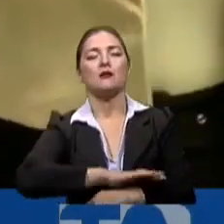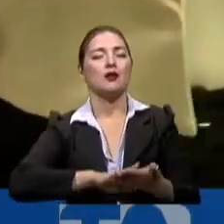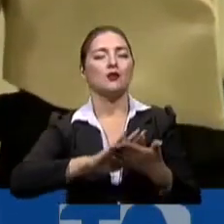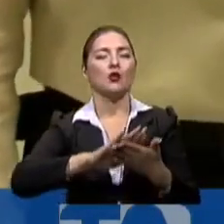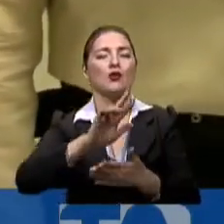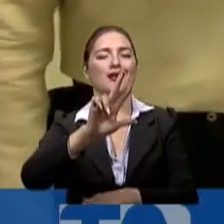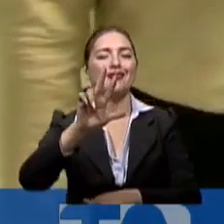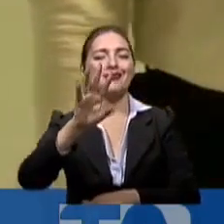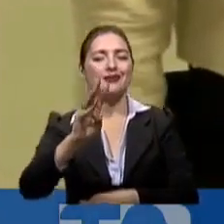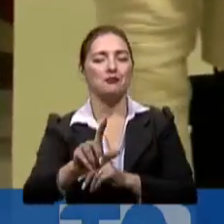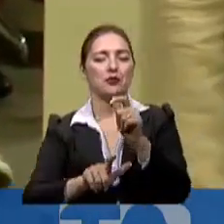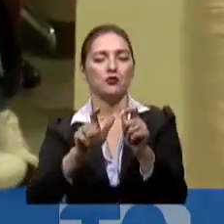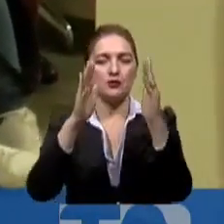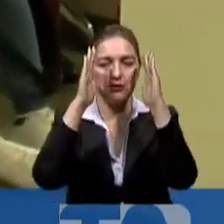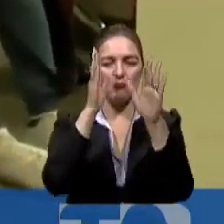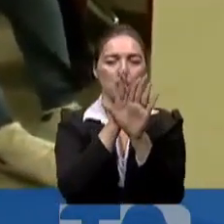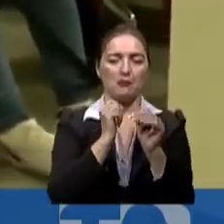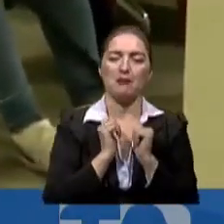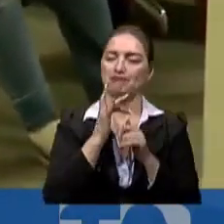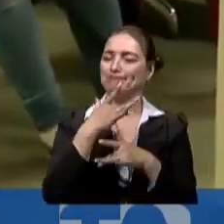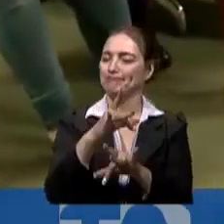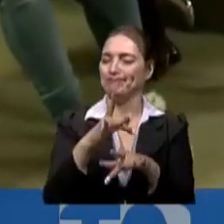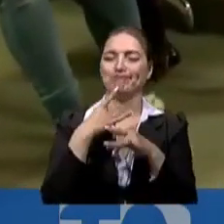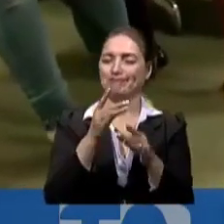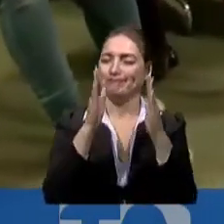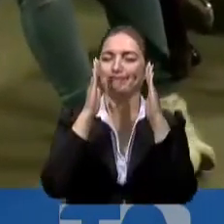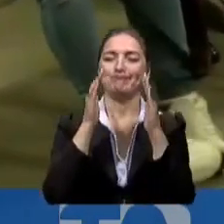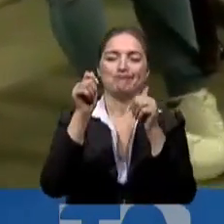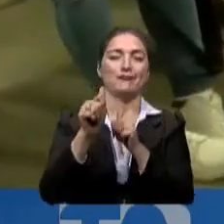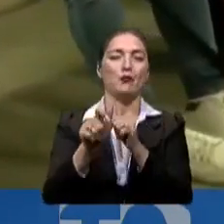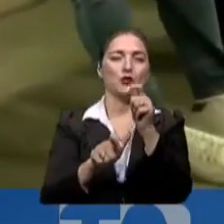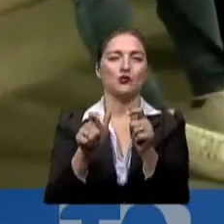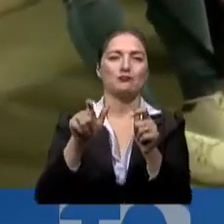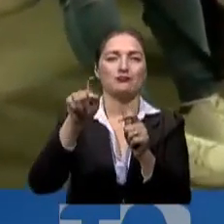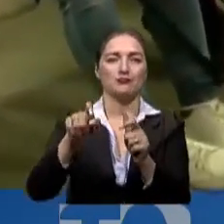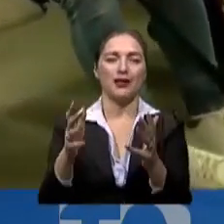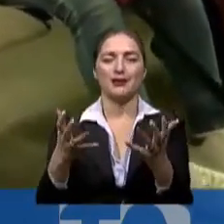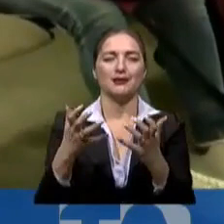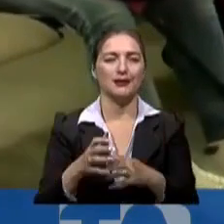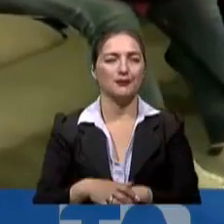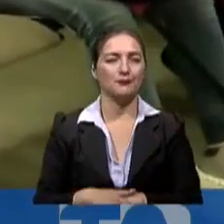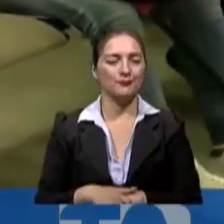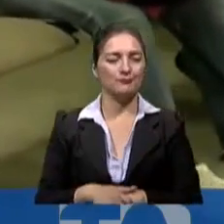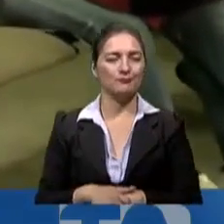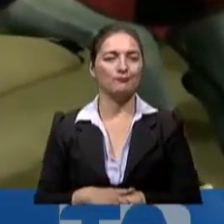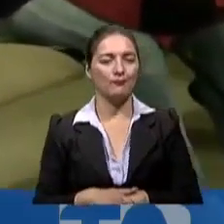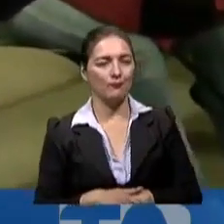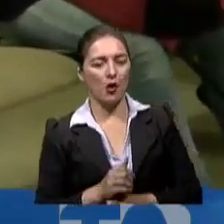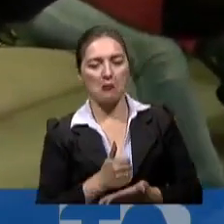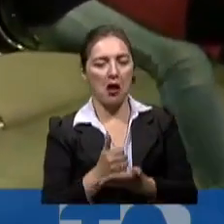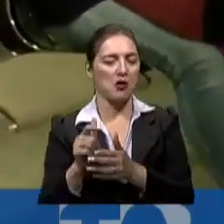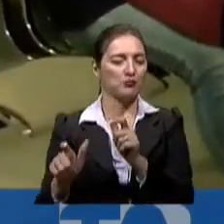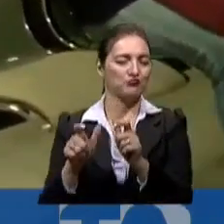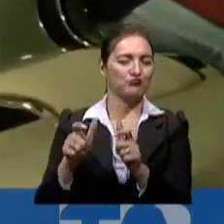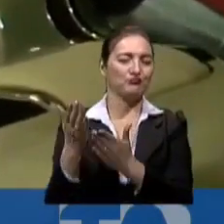eh pacientes Así que estamos con mucho gusto vemos Que en en realidad es una demanda insatisfecha como lo dije antes y que la población se está beneficiando